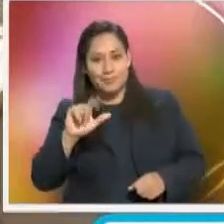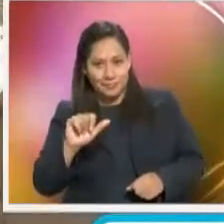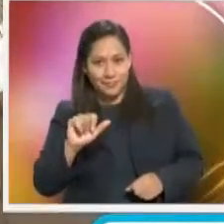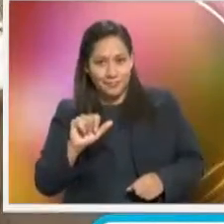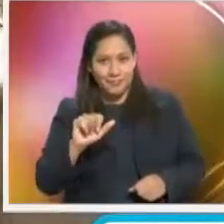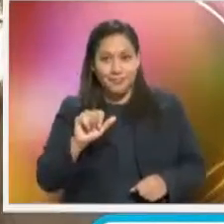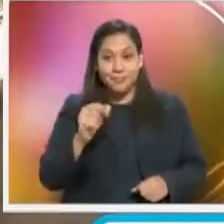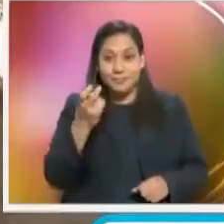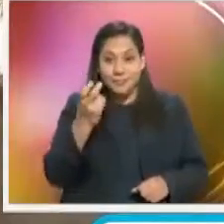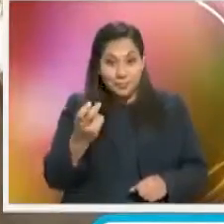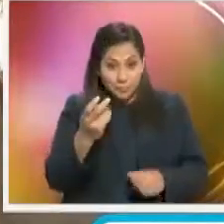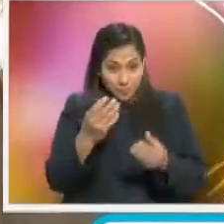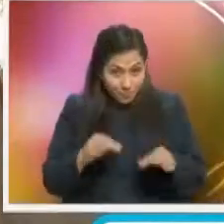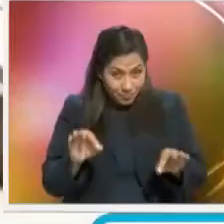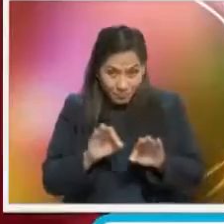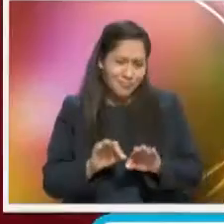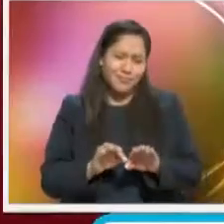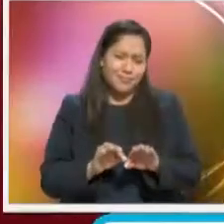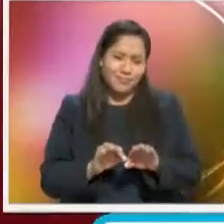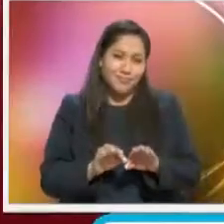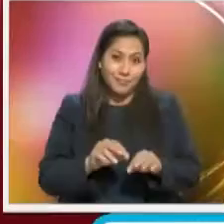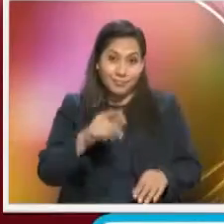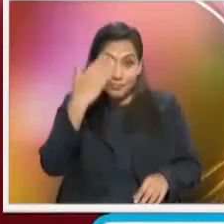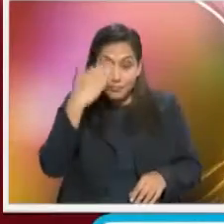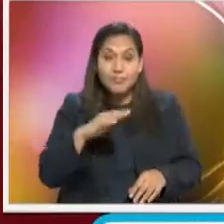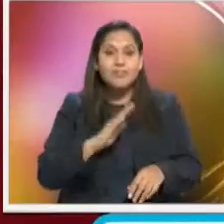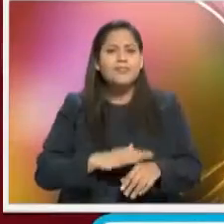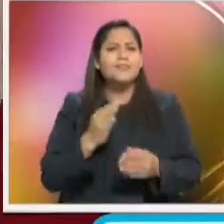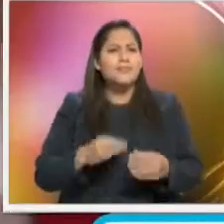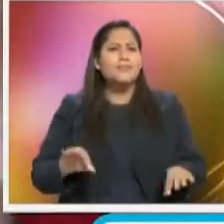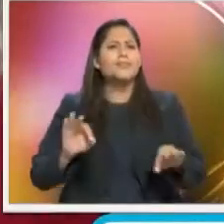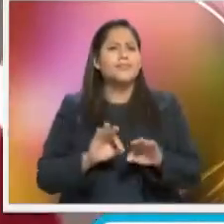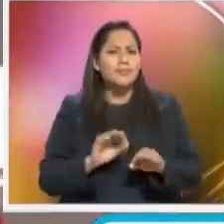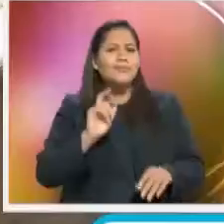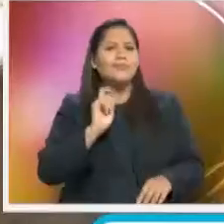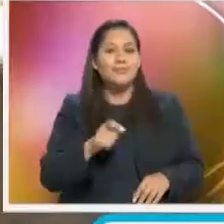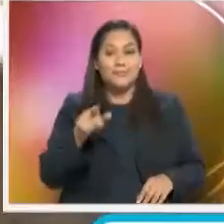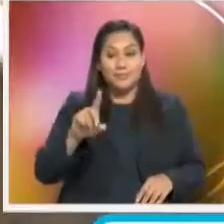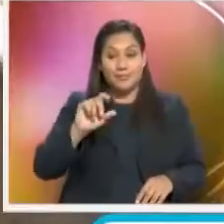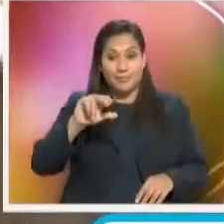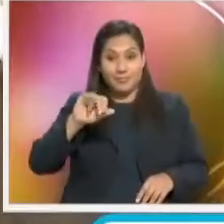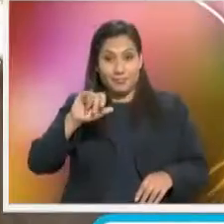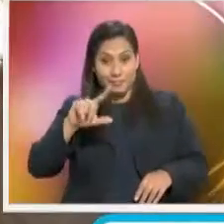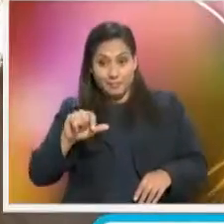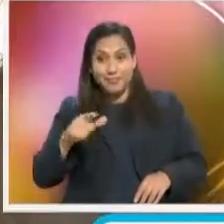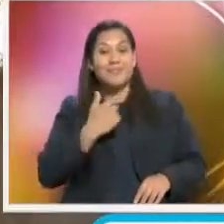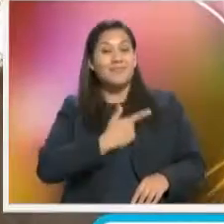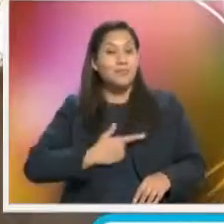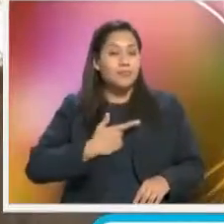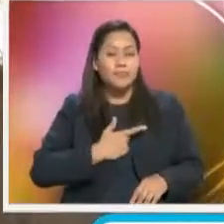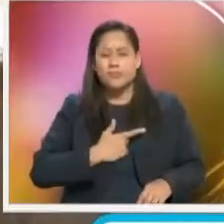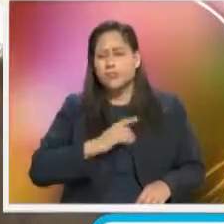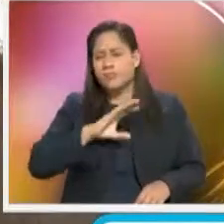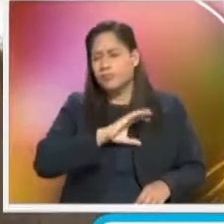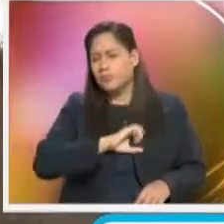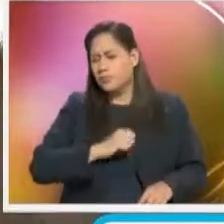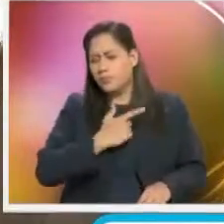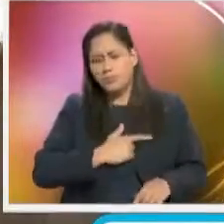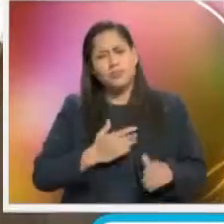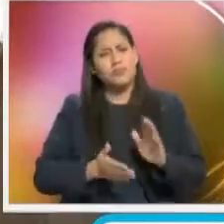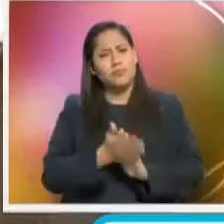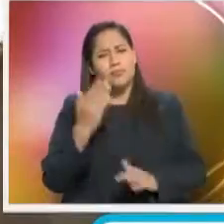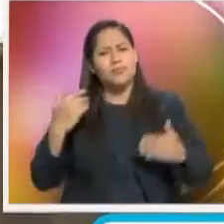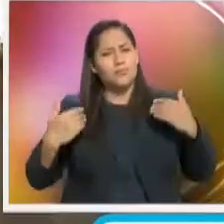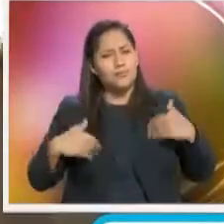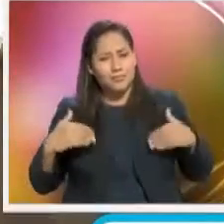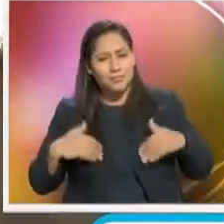esto no es lo importante. ¿Sabe usted qué es lo importante? Que a Daniela, le encantaba, adoraba salir a pasear